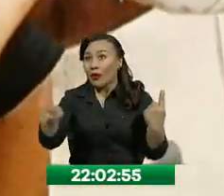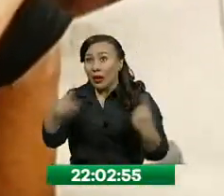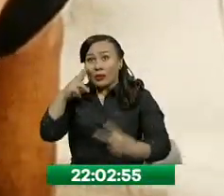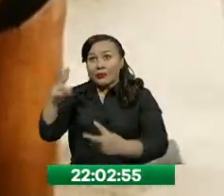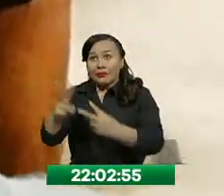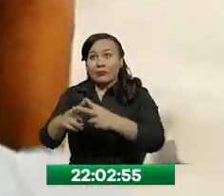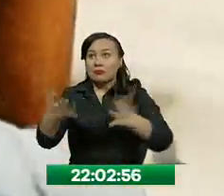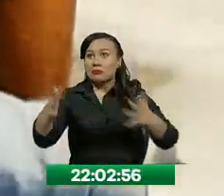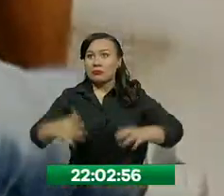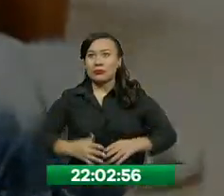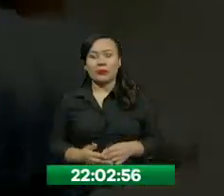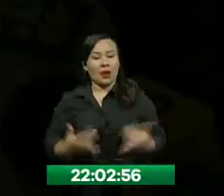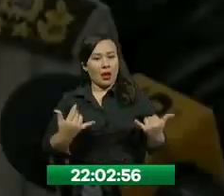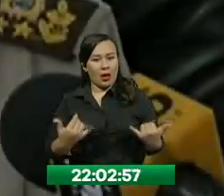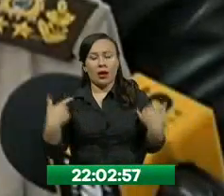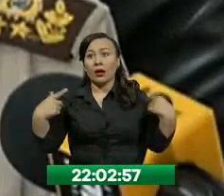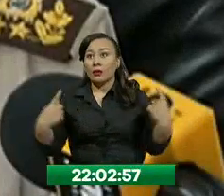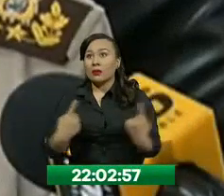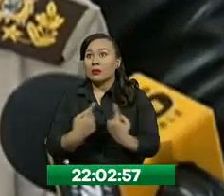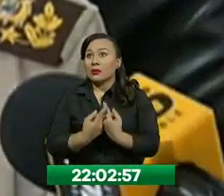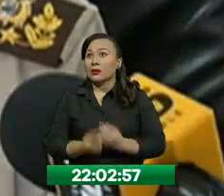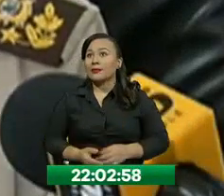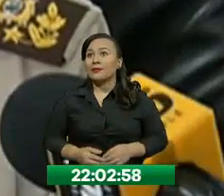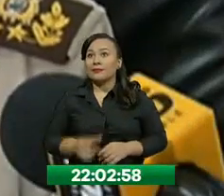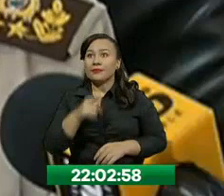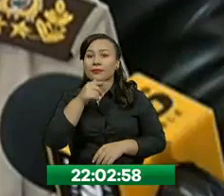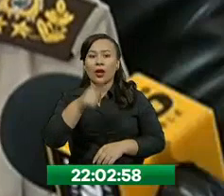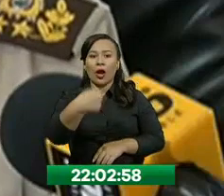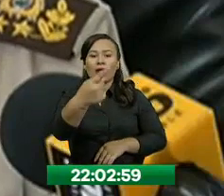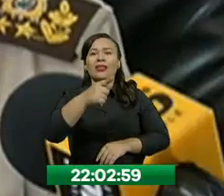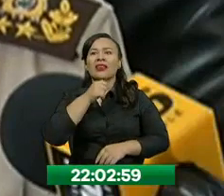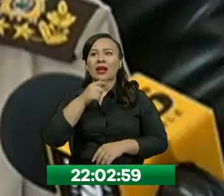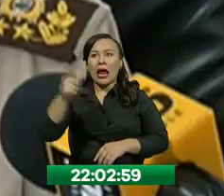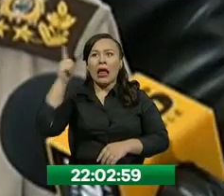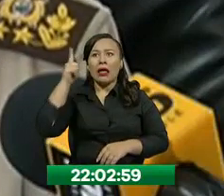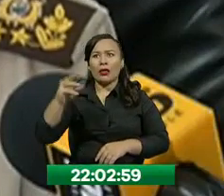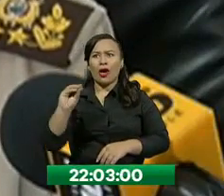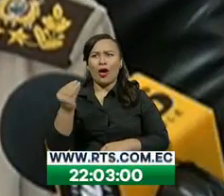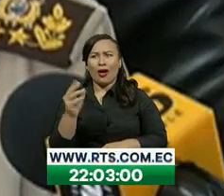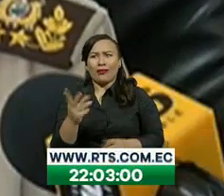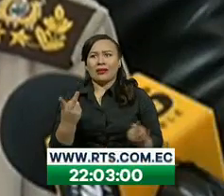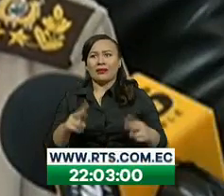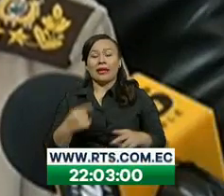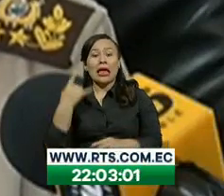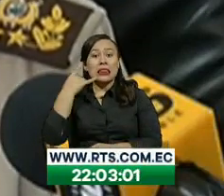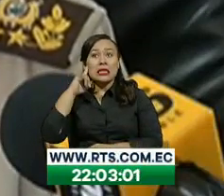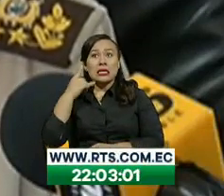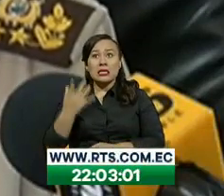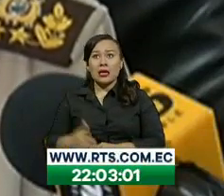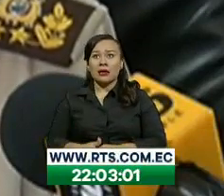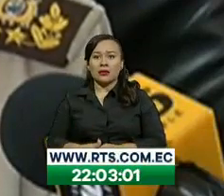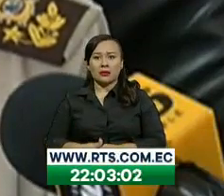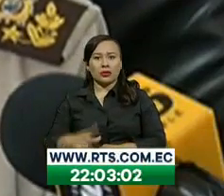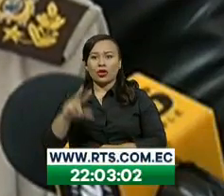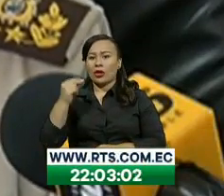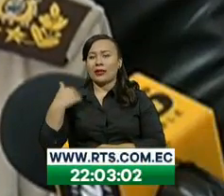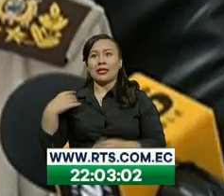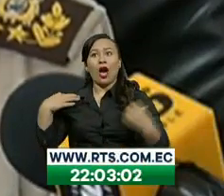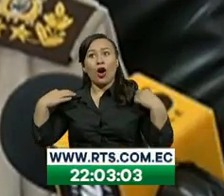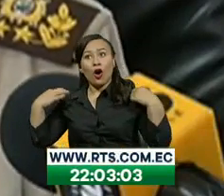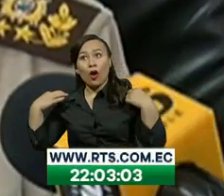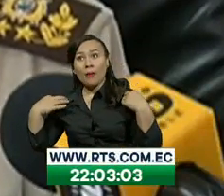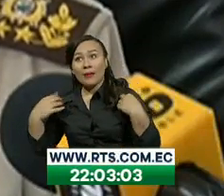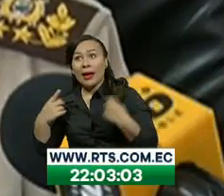se encontraban en un lugar con un menor de edad. Las niñas nunca sacaron ropa de su casa, sin